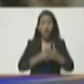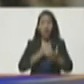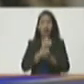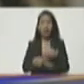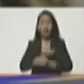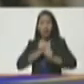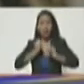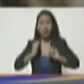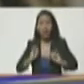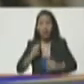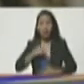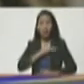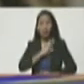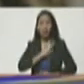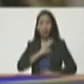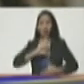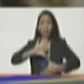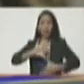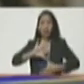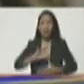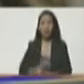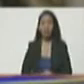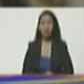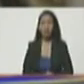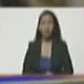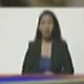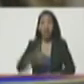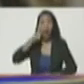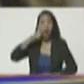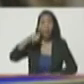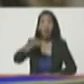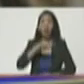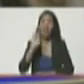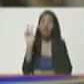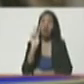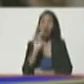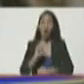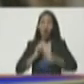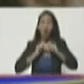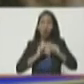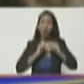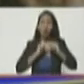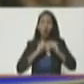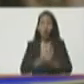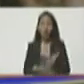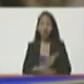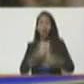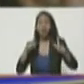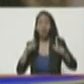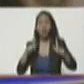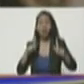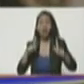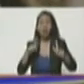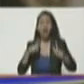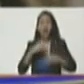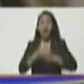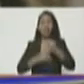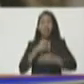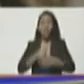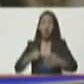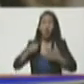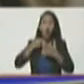independencia de nuestra América. El pueblo venezolano continúa librando una lucha